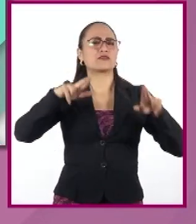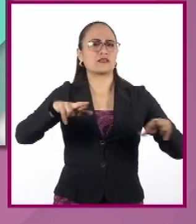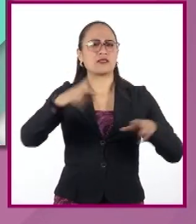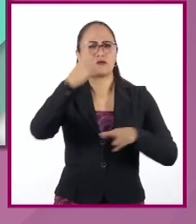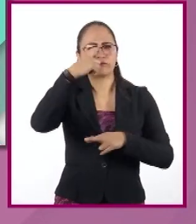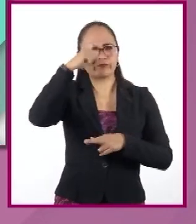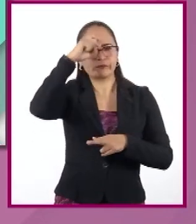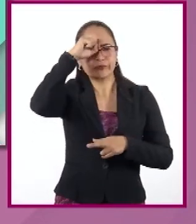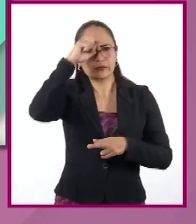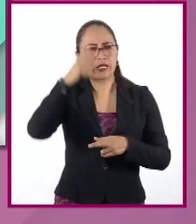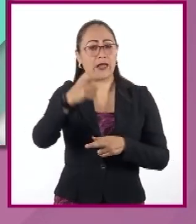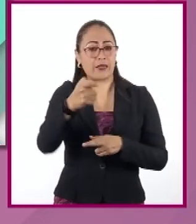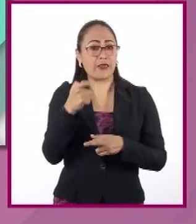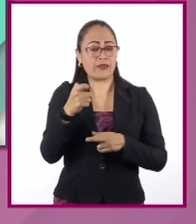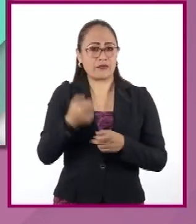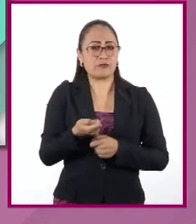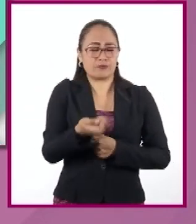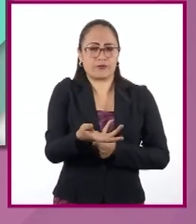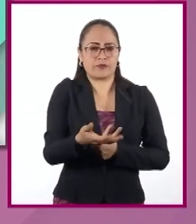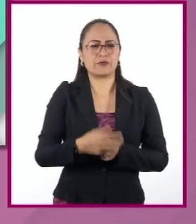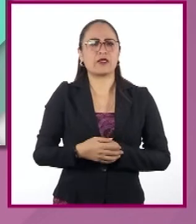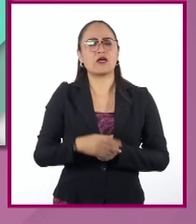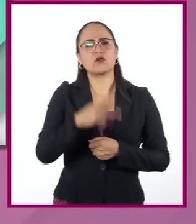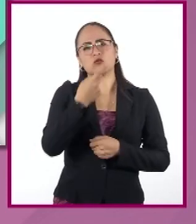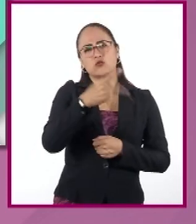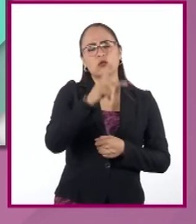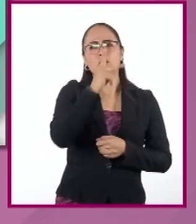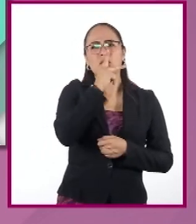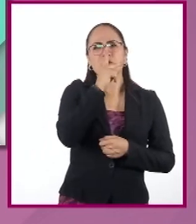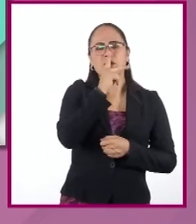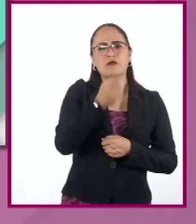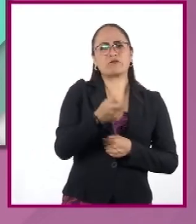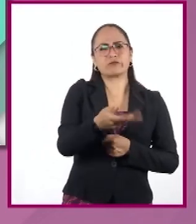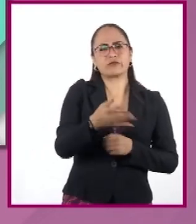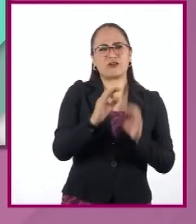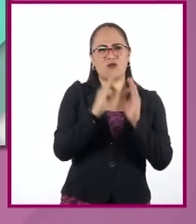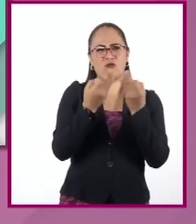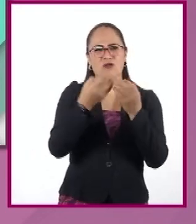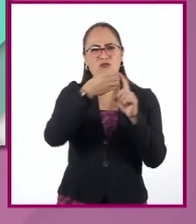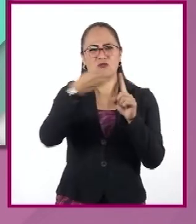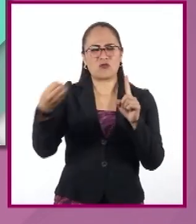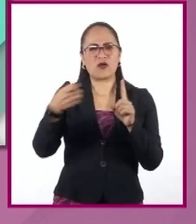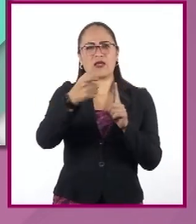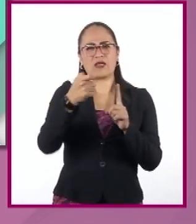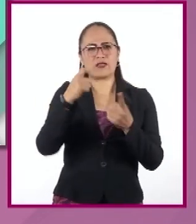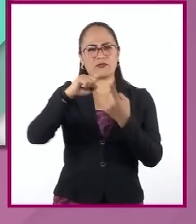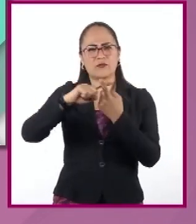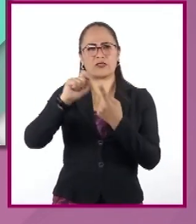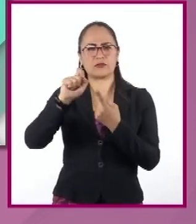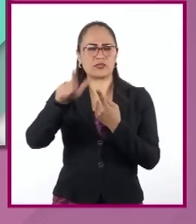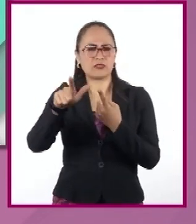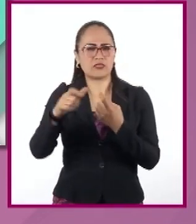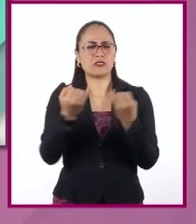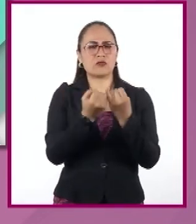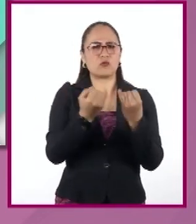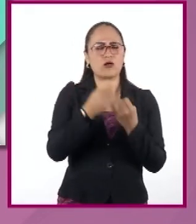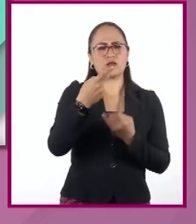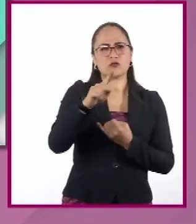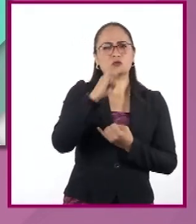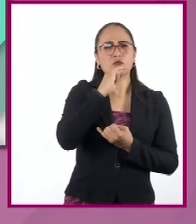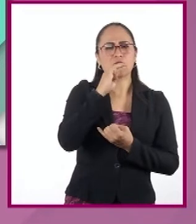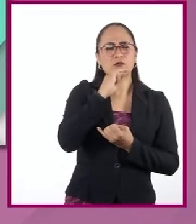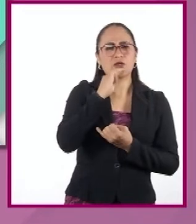incógnita X, la edad de su papá como X más 27 y la edad de su mamá es